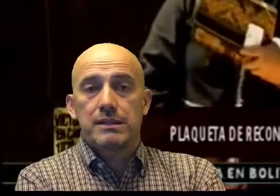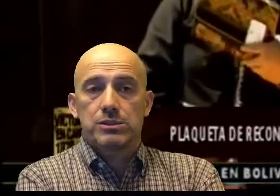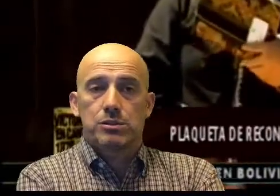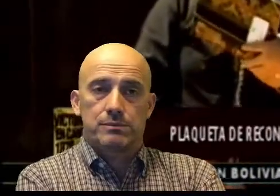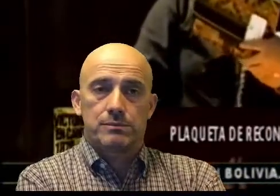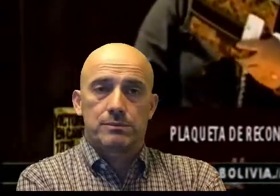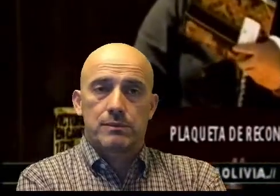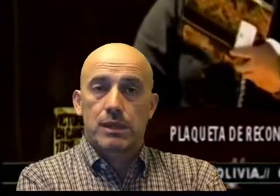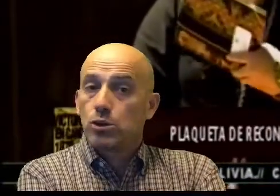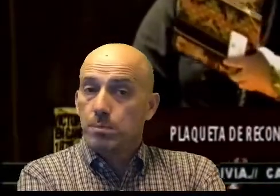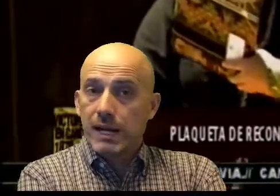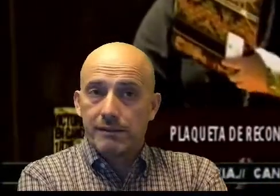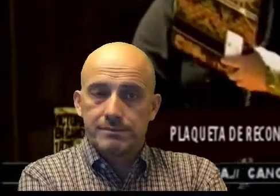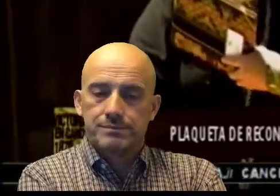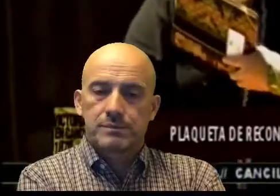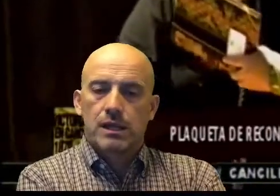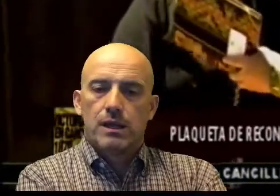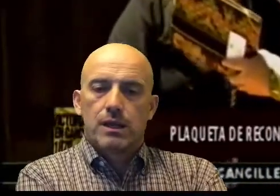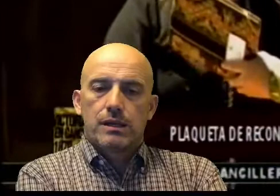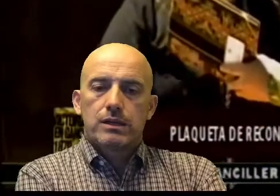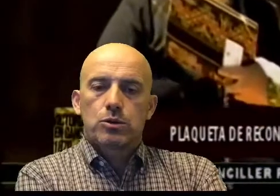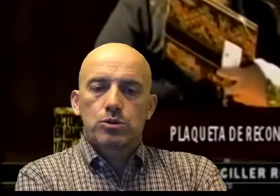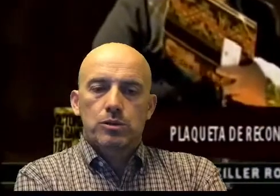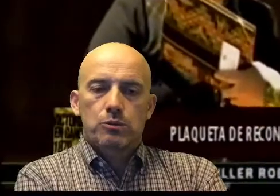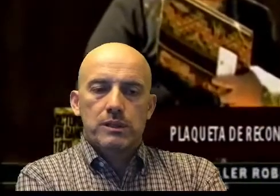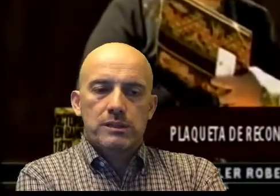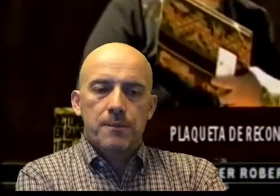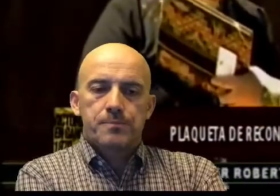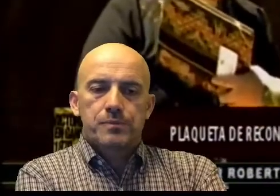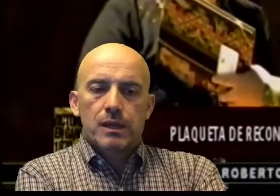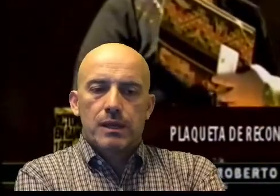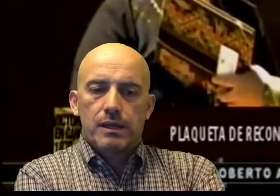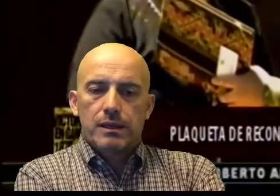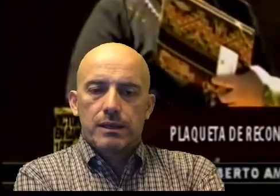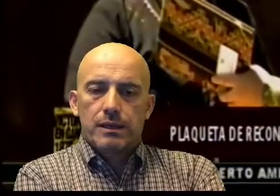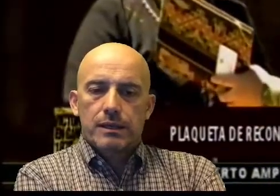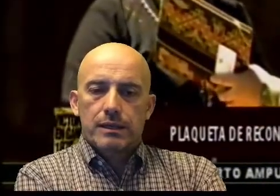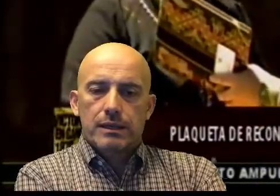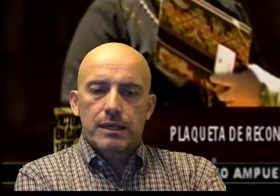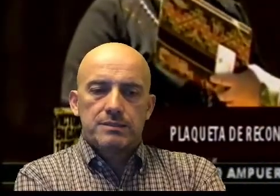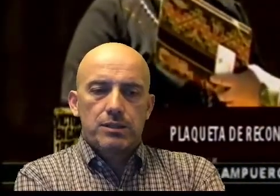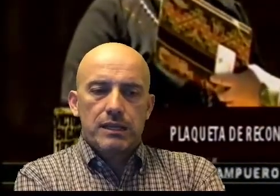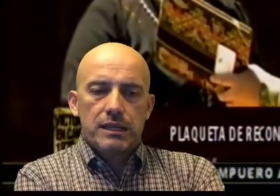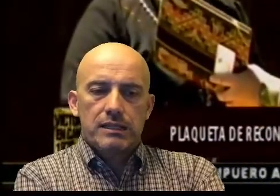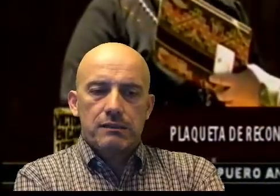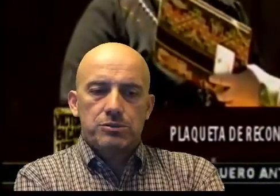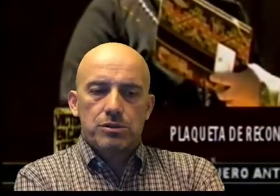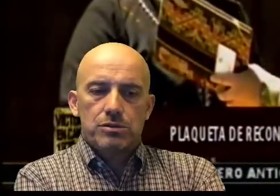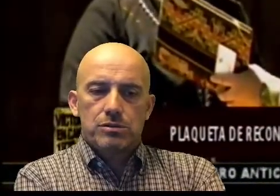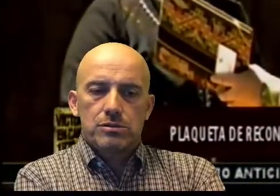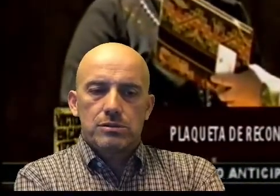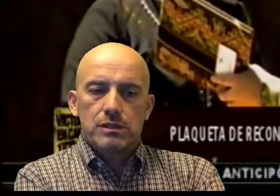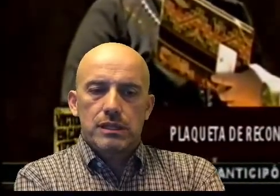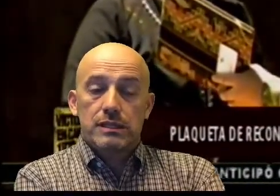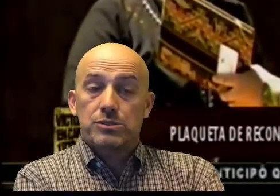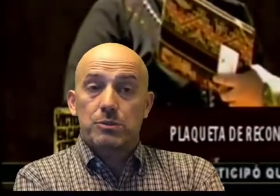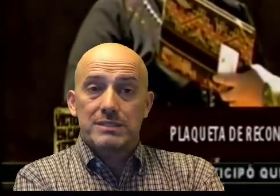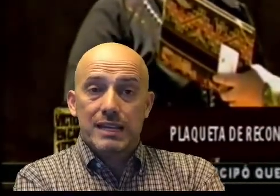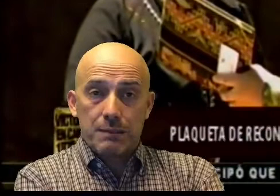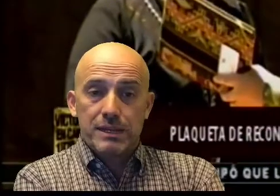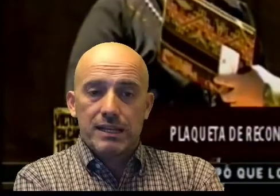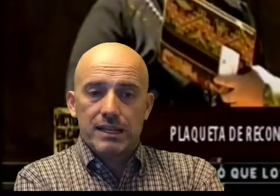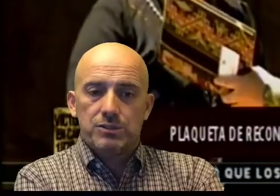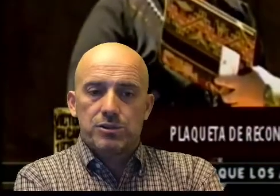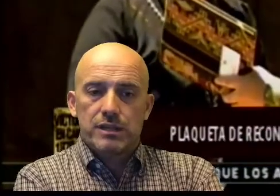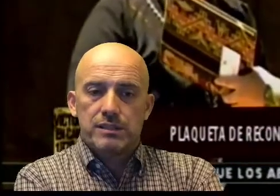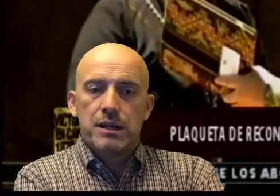alimentación y no lo pagaban incluso en cuenta en la quinta edición en relación a